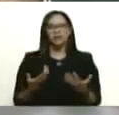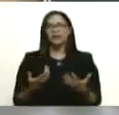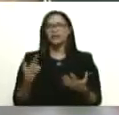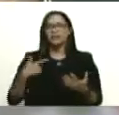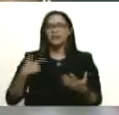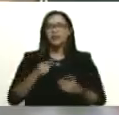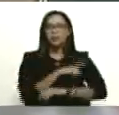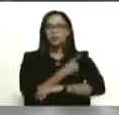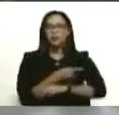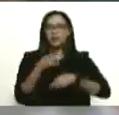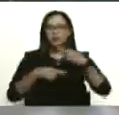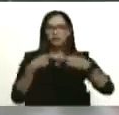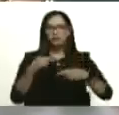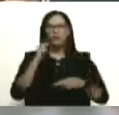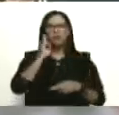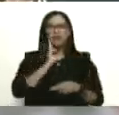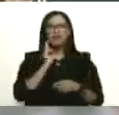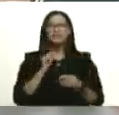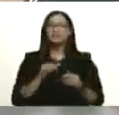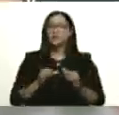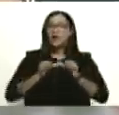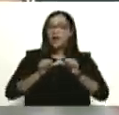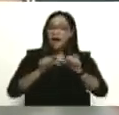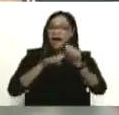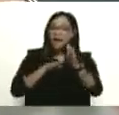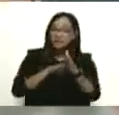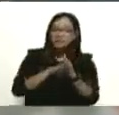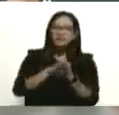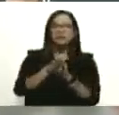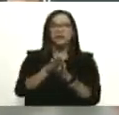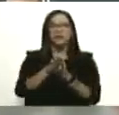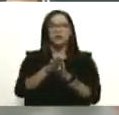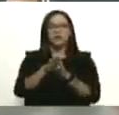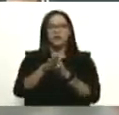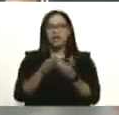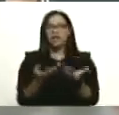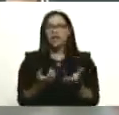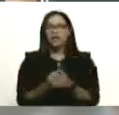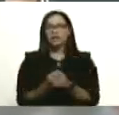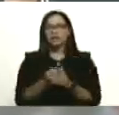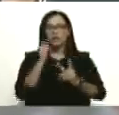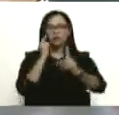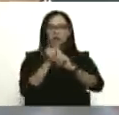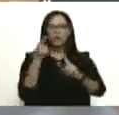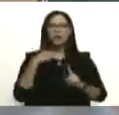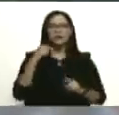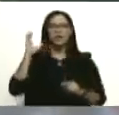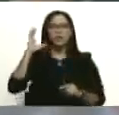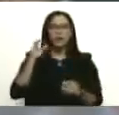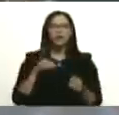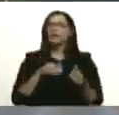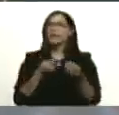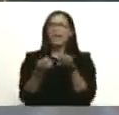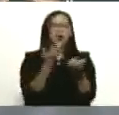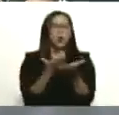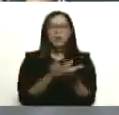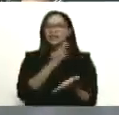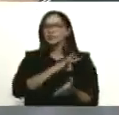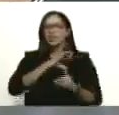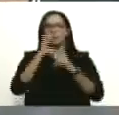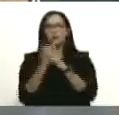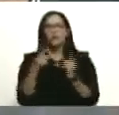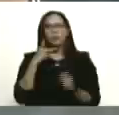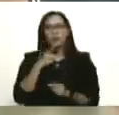Revolución Bolivariana, sino avanzar en los desafíos que el país tiene por delante en materia económica, social, cultural,